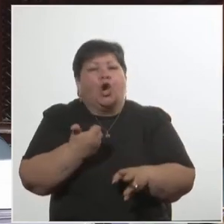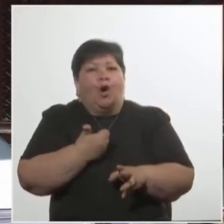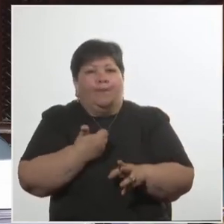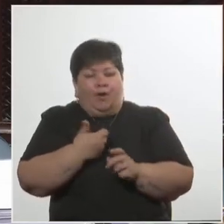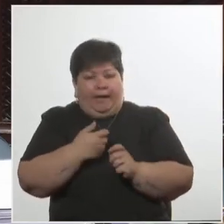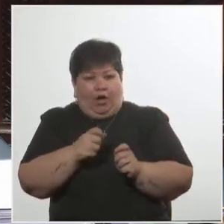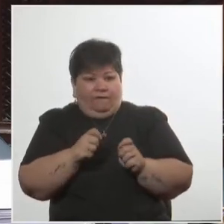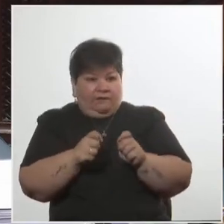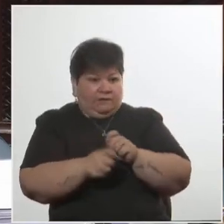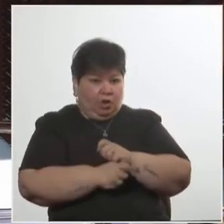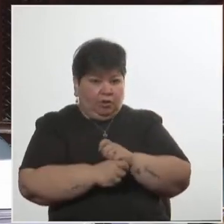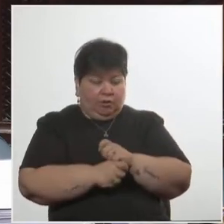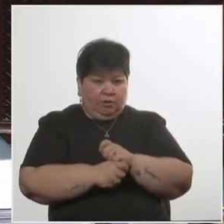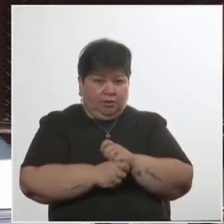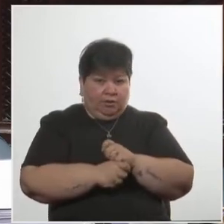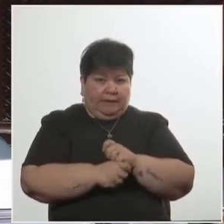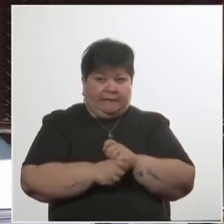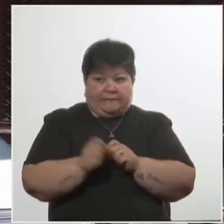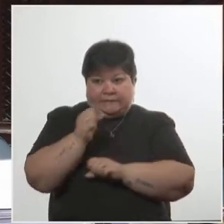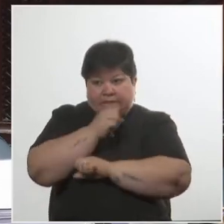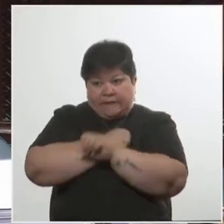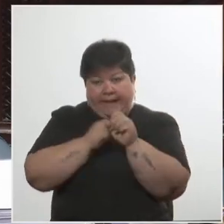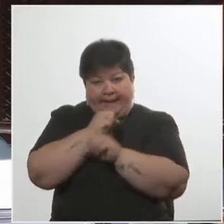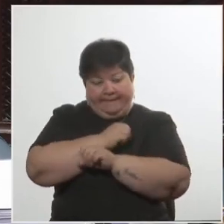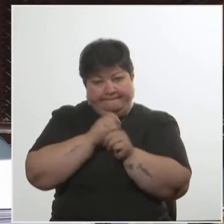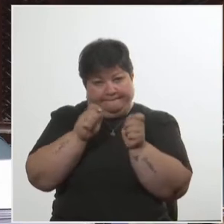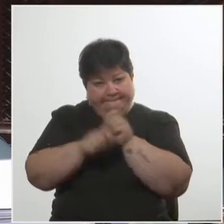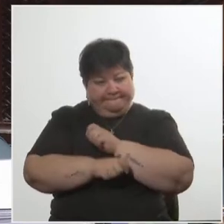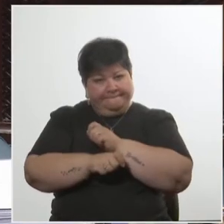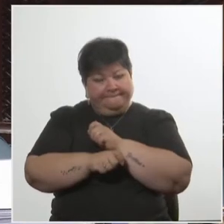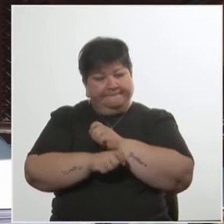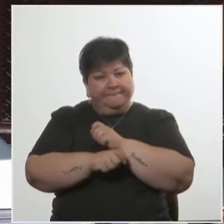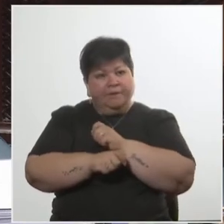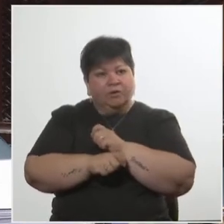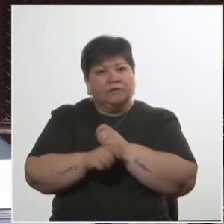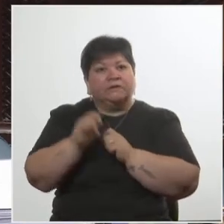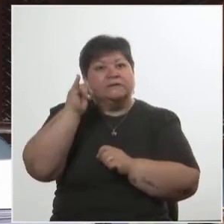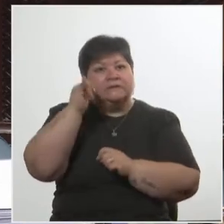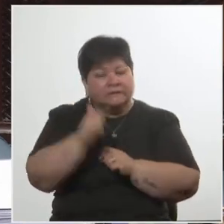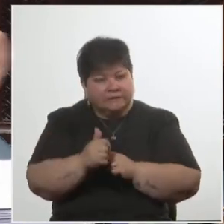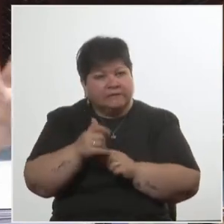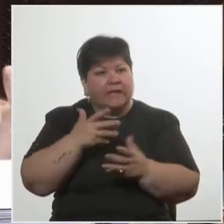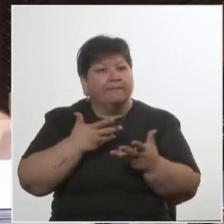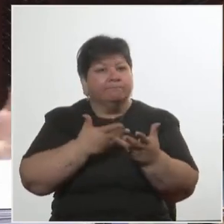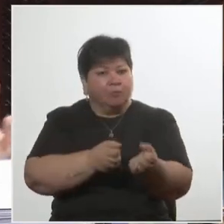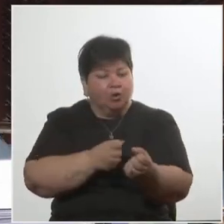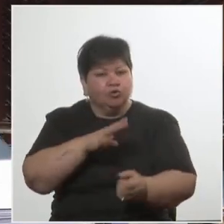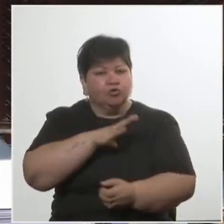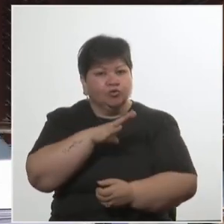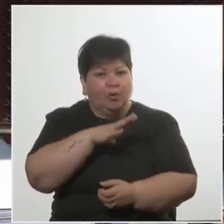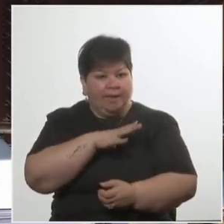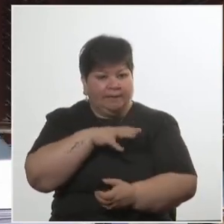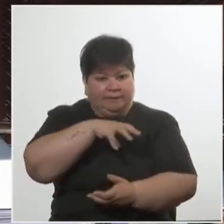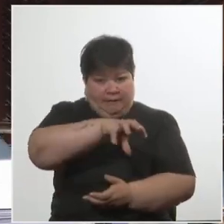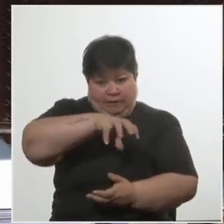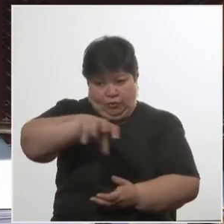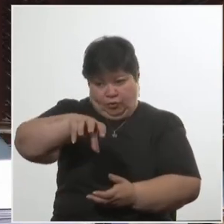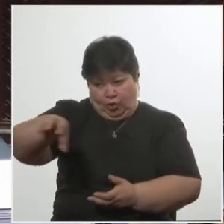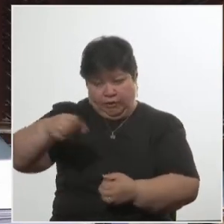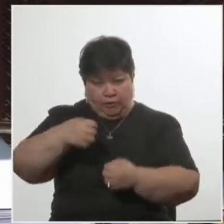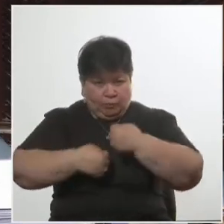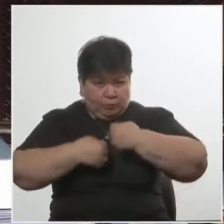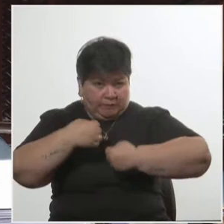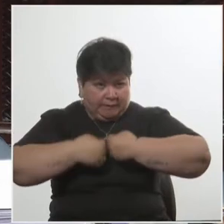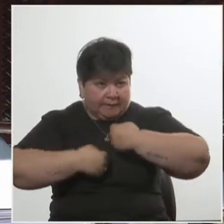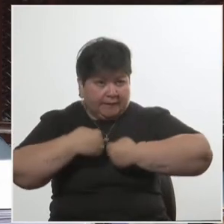Cómo va a funcionar ese cambio tecnológico sí que ya que va a tener apoyos estos sectores industriales que En